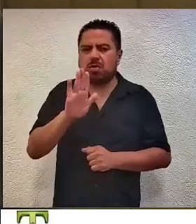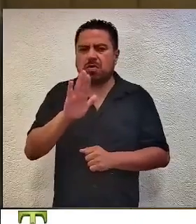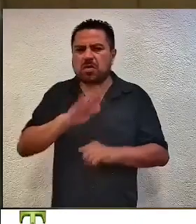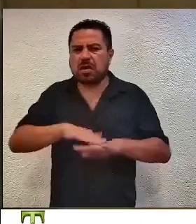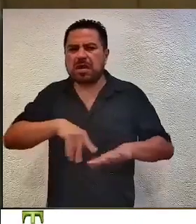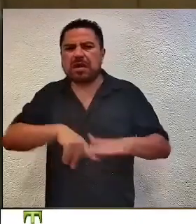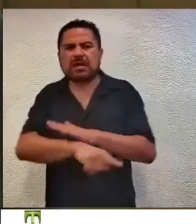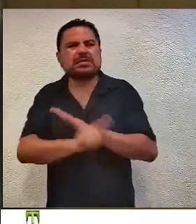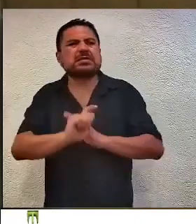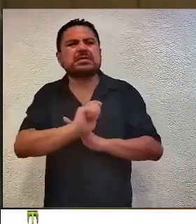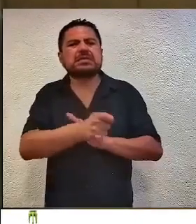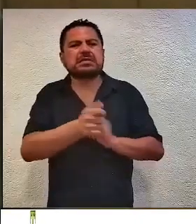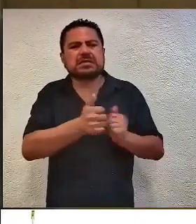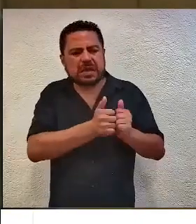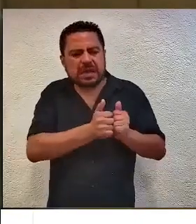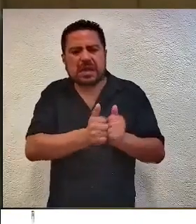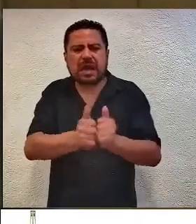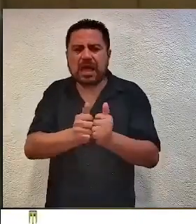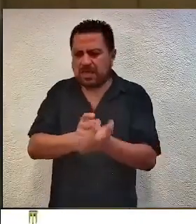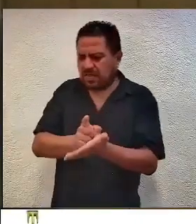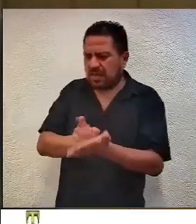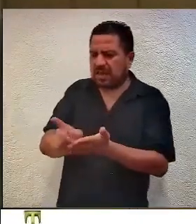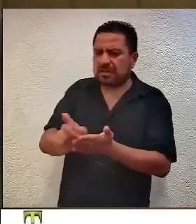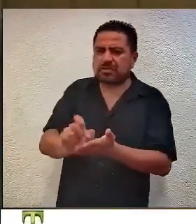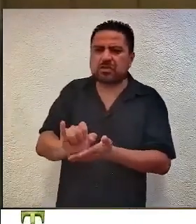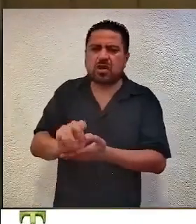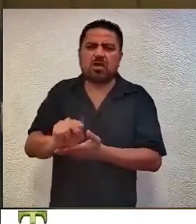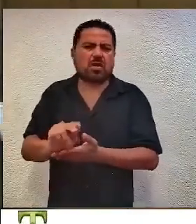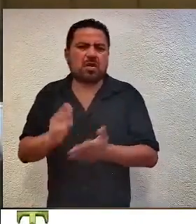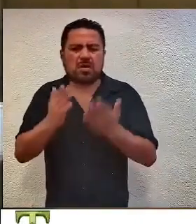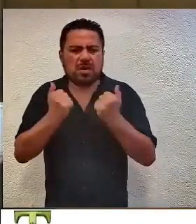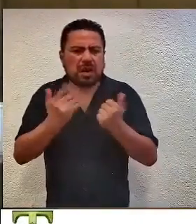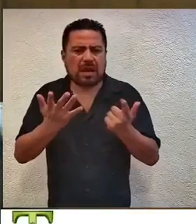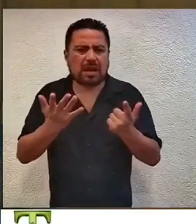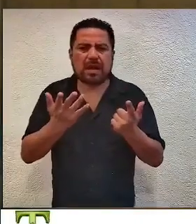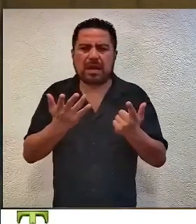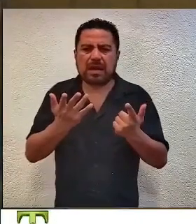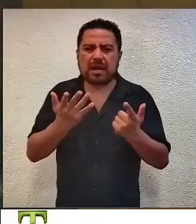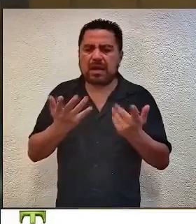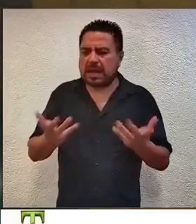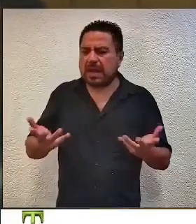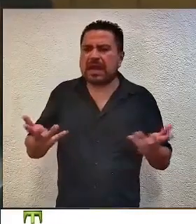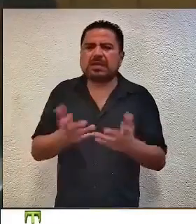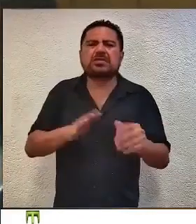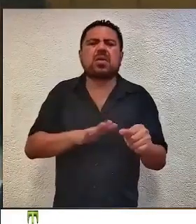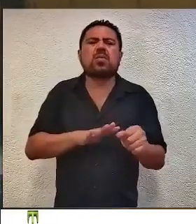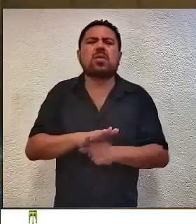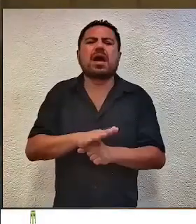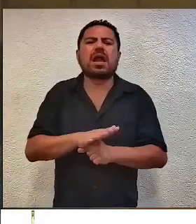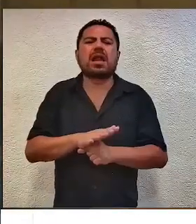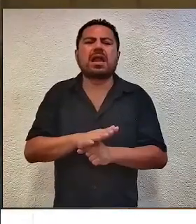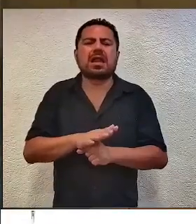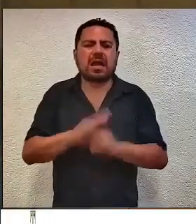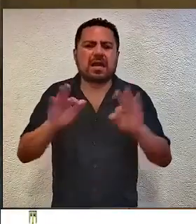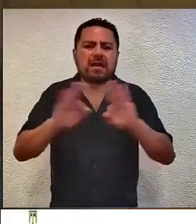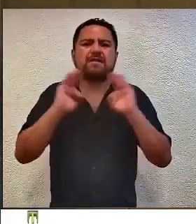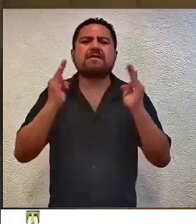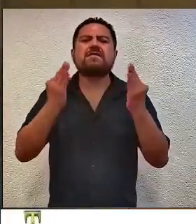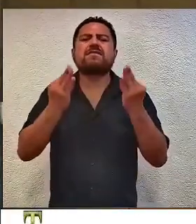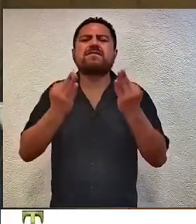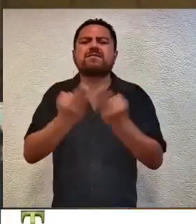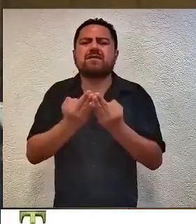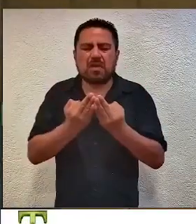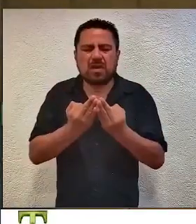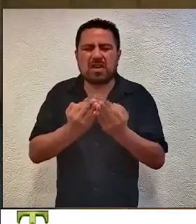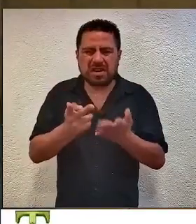la resolución fue apegada a derecho o no. Lo que se hace es, en forma, y